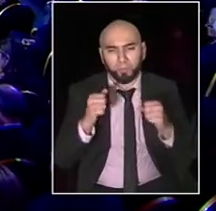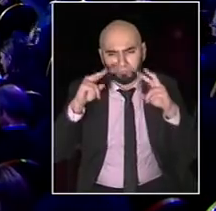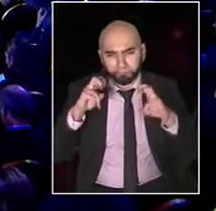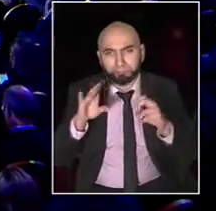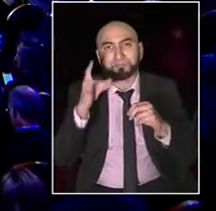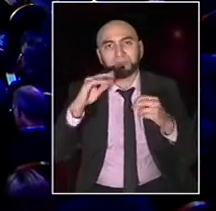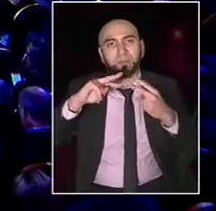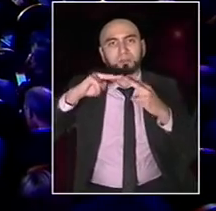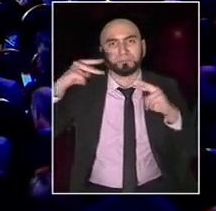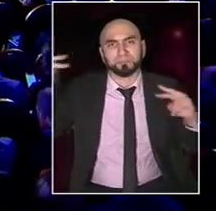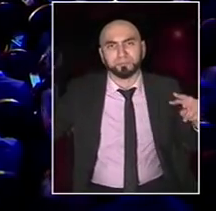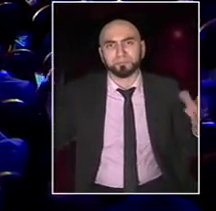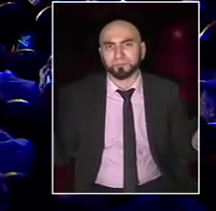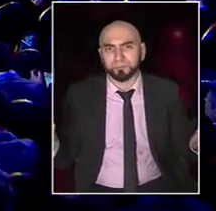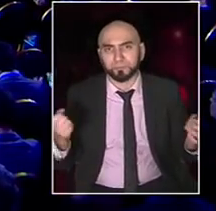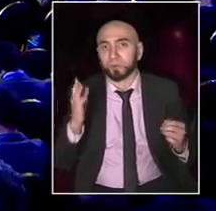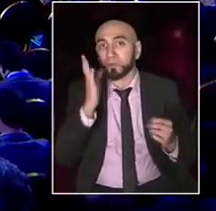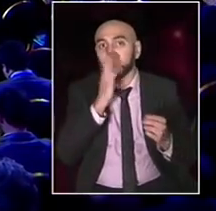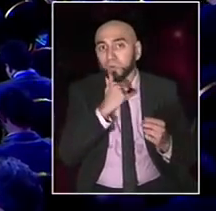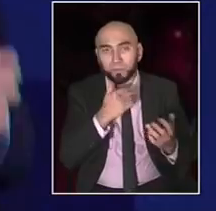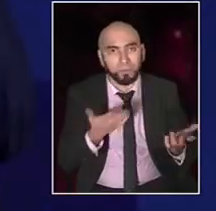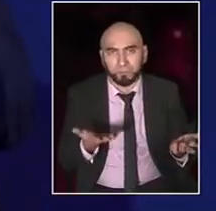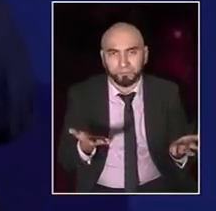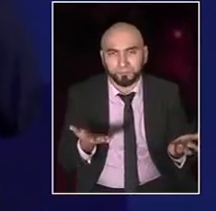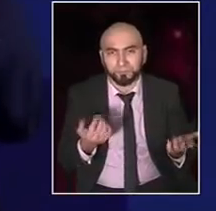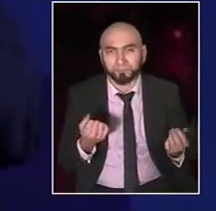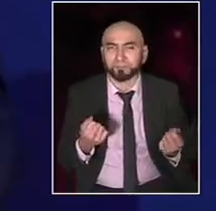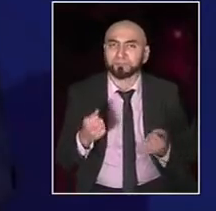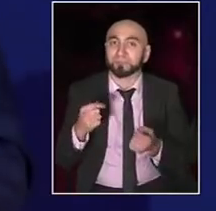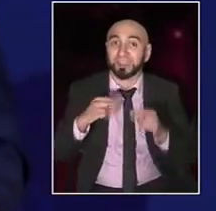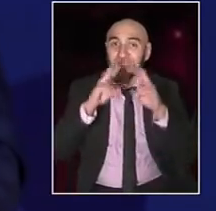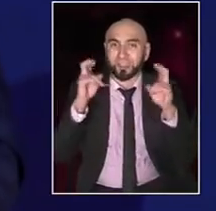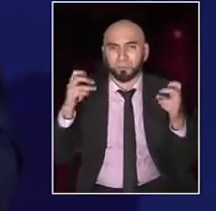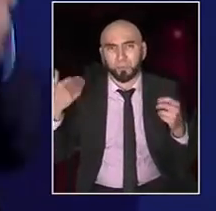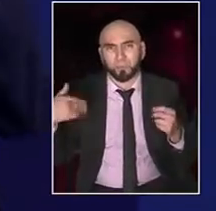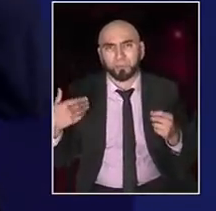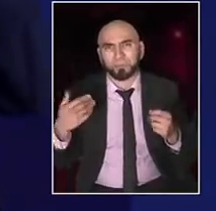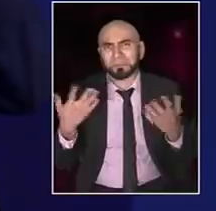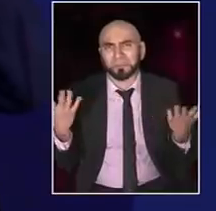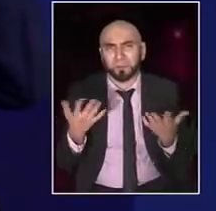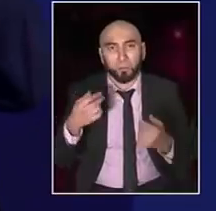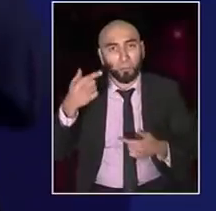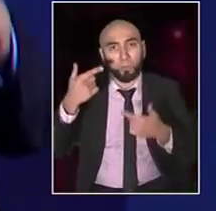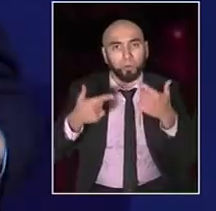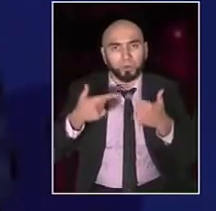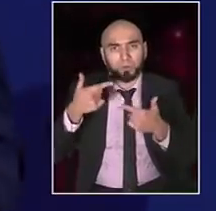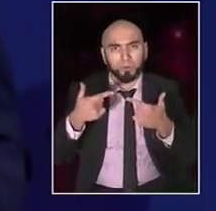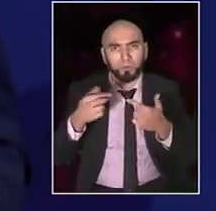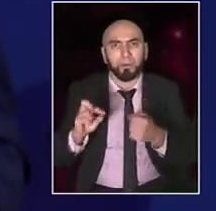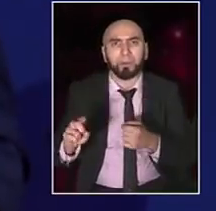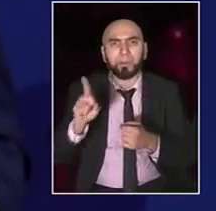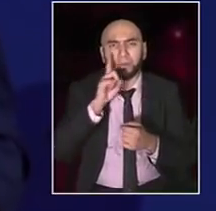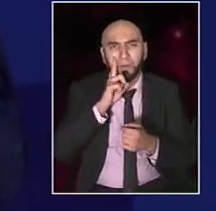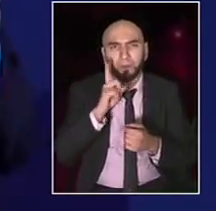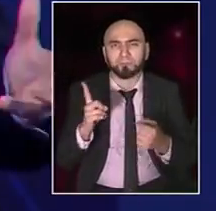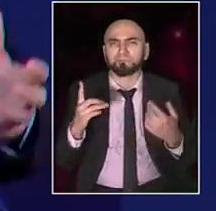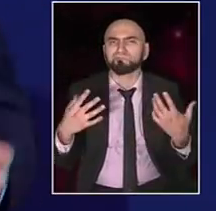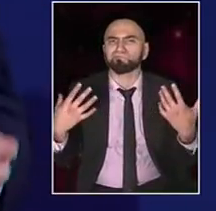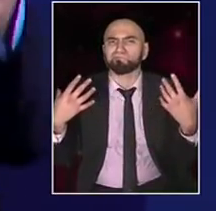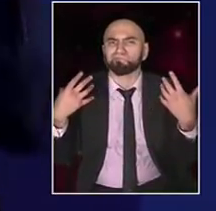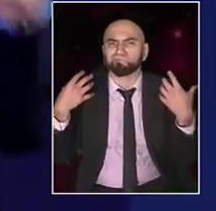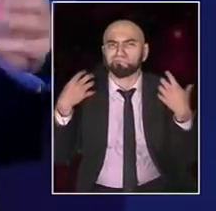habría meteorología. El tema es el tema político, de quién está detrás justamente del